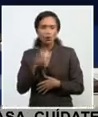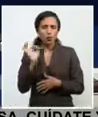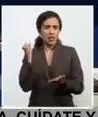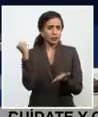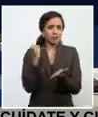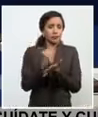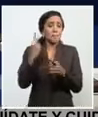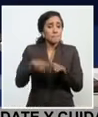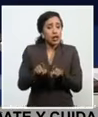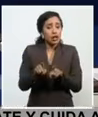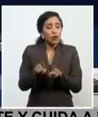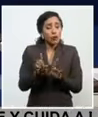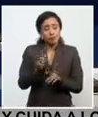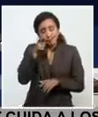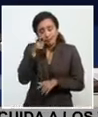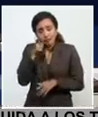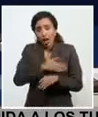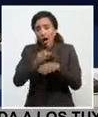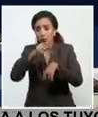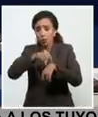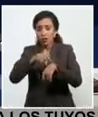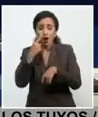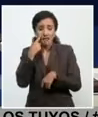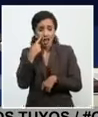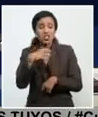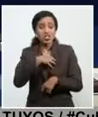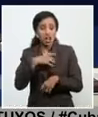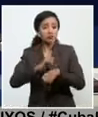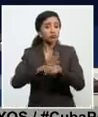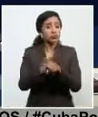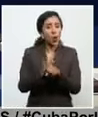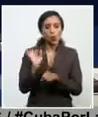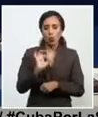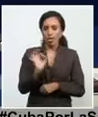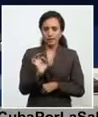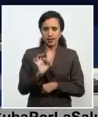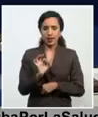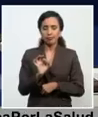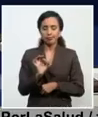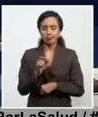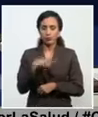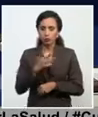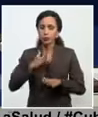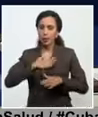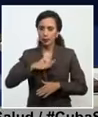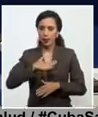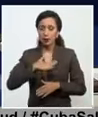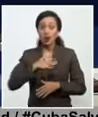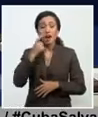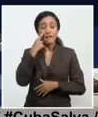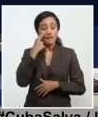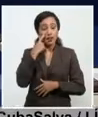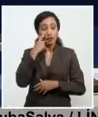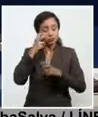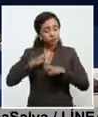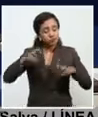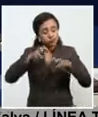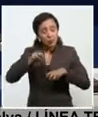enfermedad. Para el estudio de esta enfermedad, para la detección de este